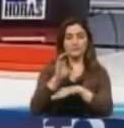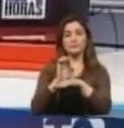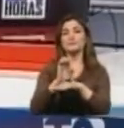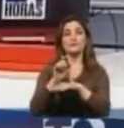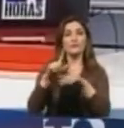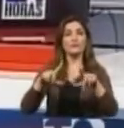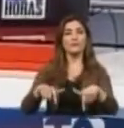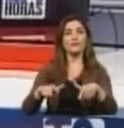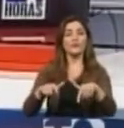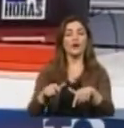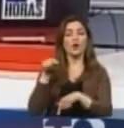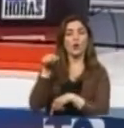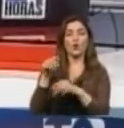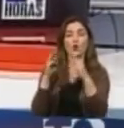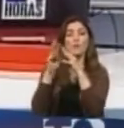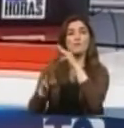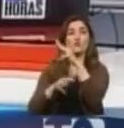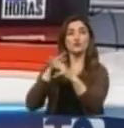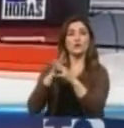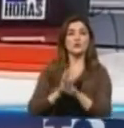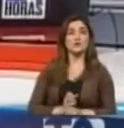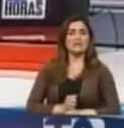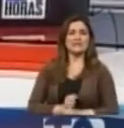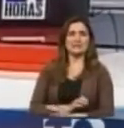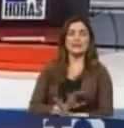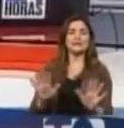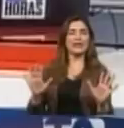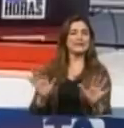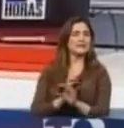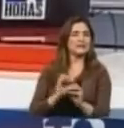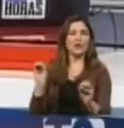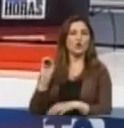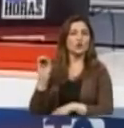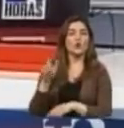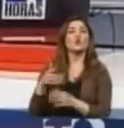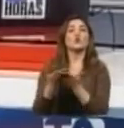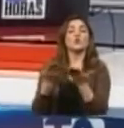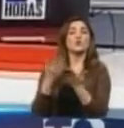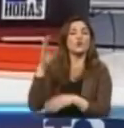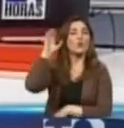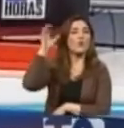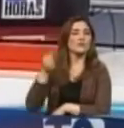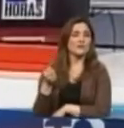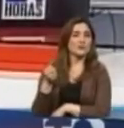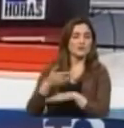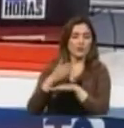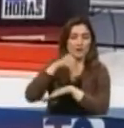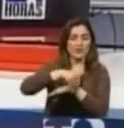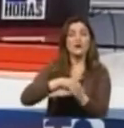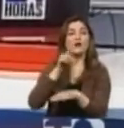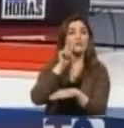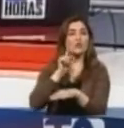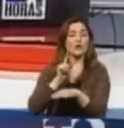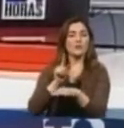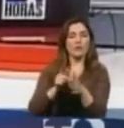Lenín Moreno, participó de la cumbre mundial Hambre Cero que se realiza en Cuenca. En horas de la tarde participó en las pruebas dinámicas